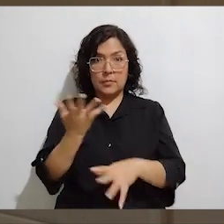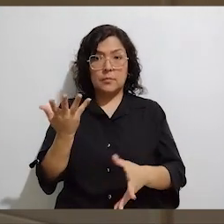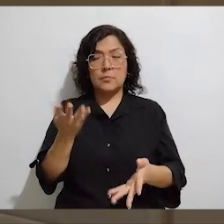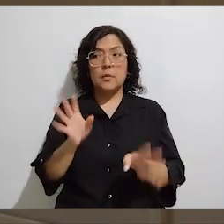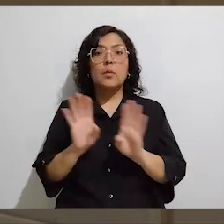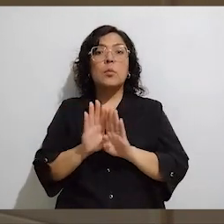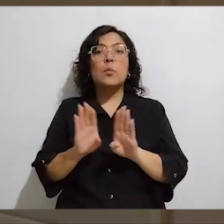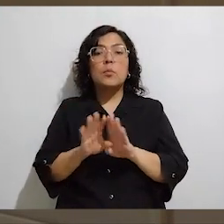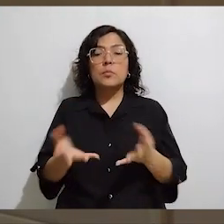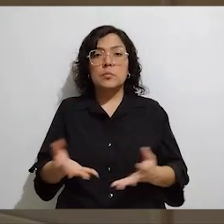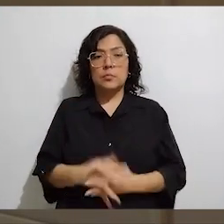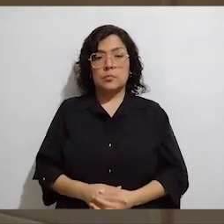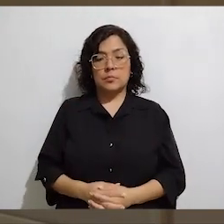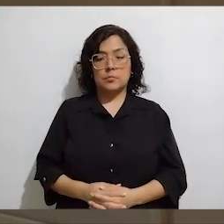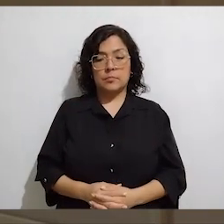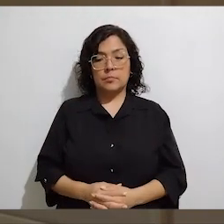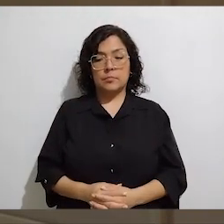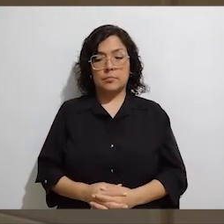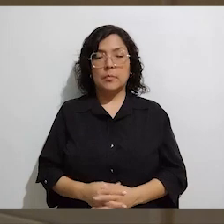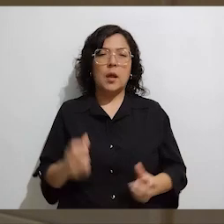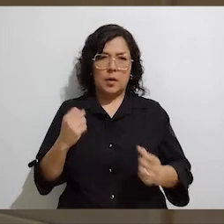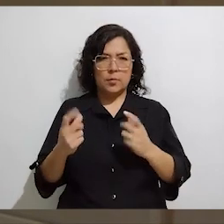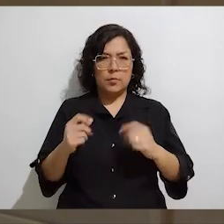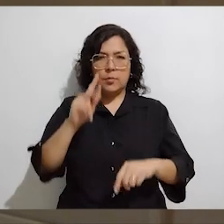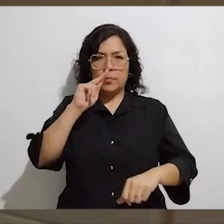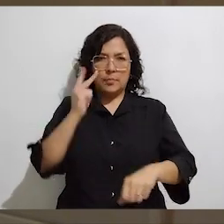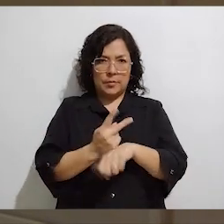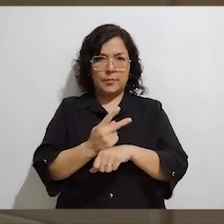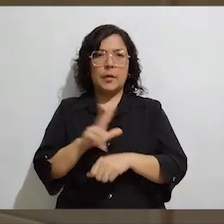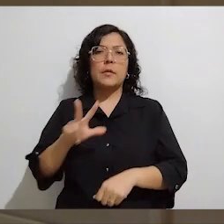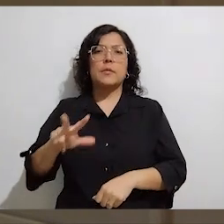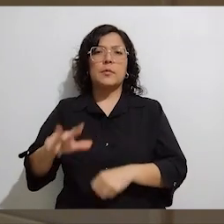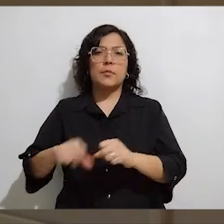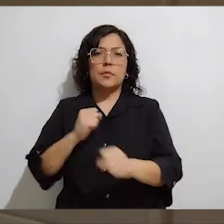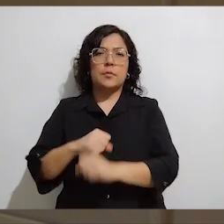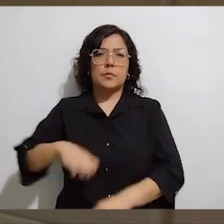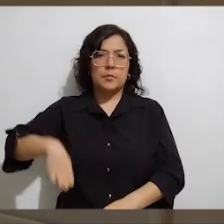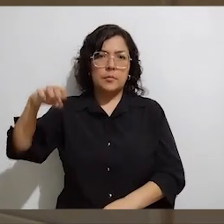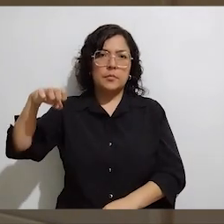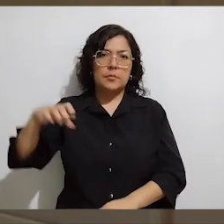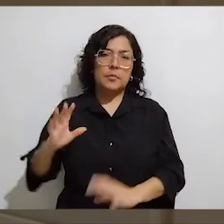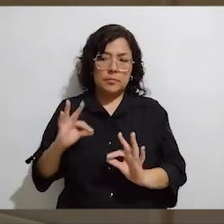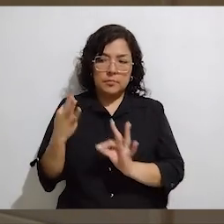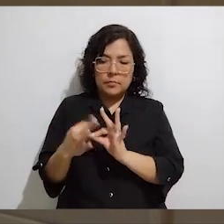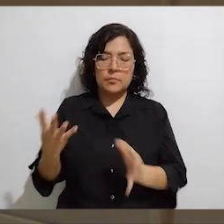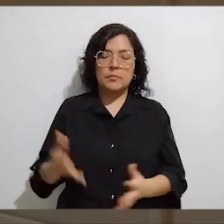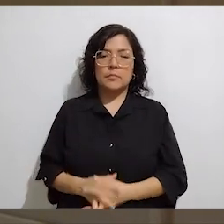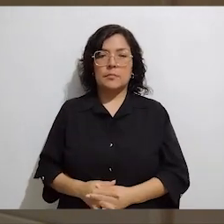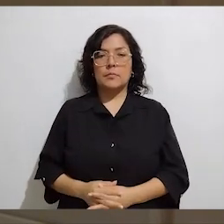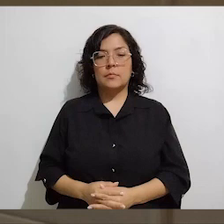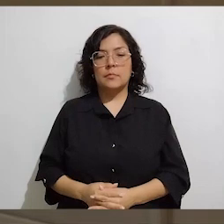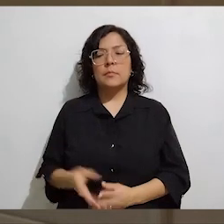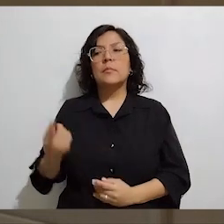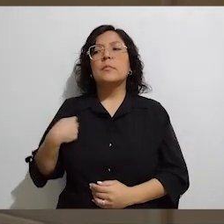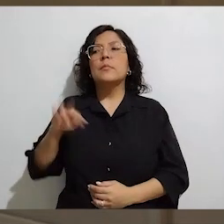preparatorianos que ya tienen 18 años. Y bueno, aquí la respuesta iría más allá. Yo lo que les dije en ese momento es que la construcción